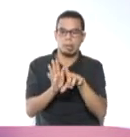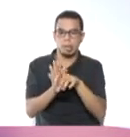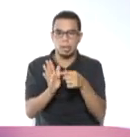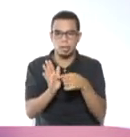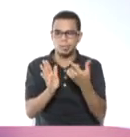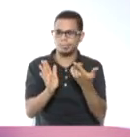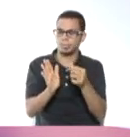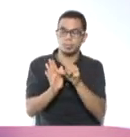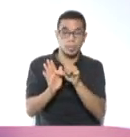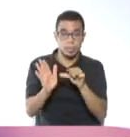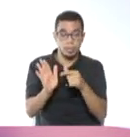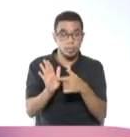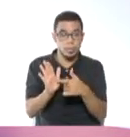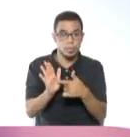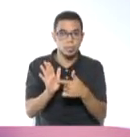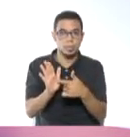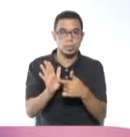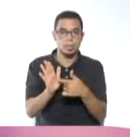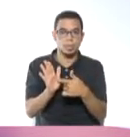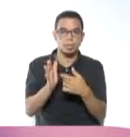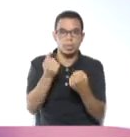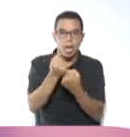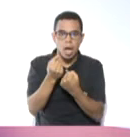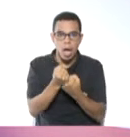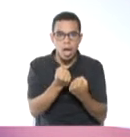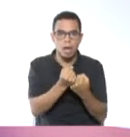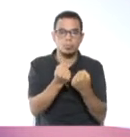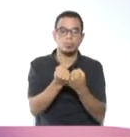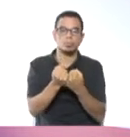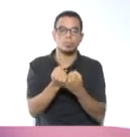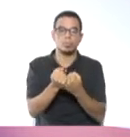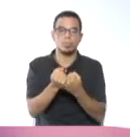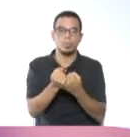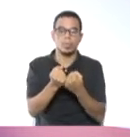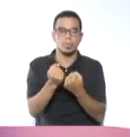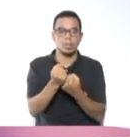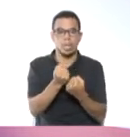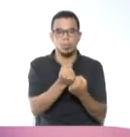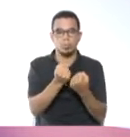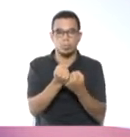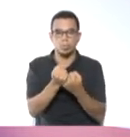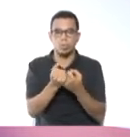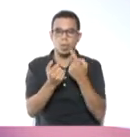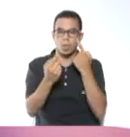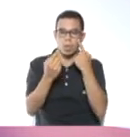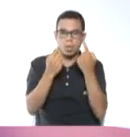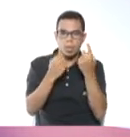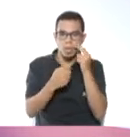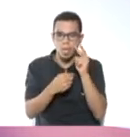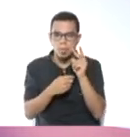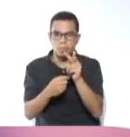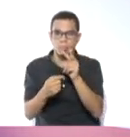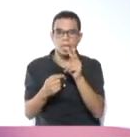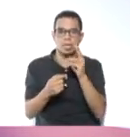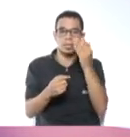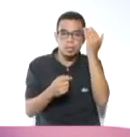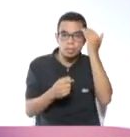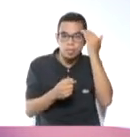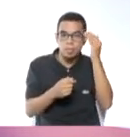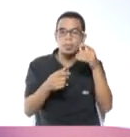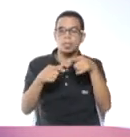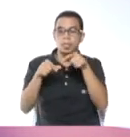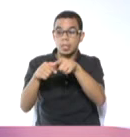referencia al respaldo o no, a la invisibilización o la visibilización, de acuerdo como nosotros